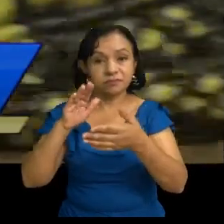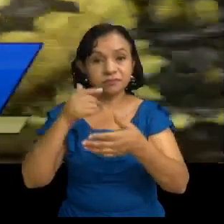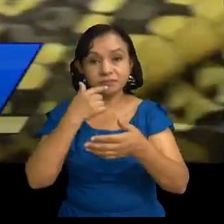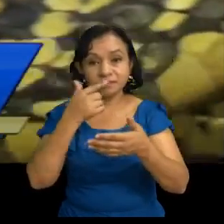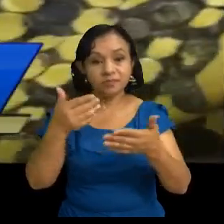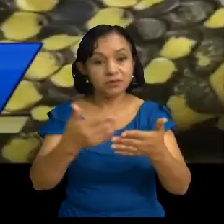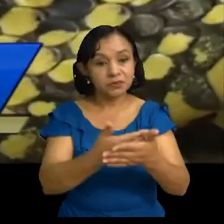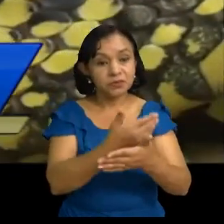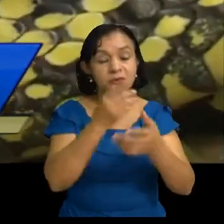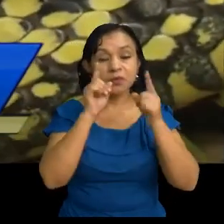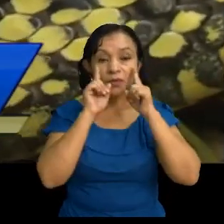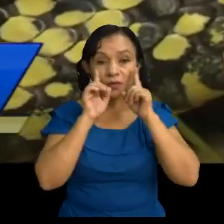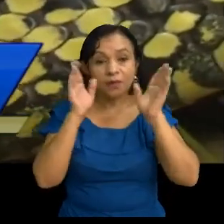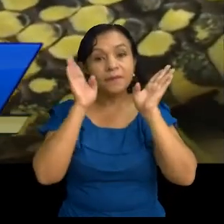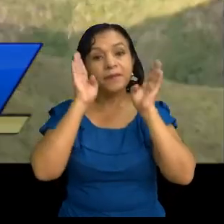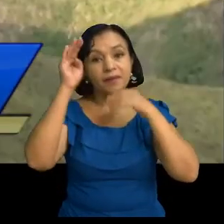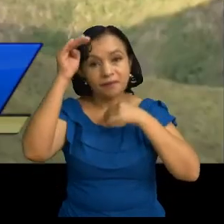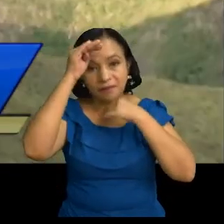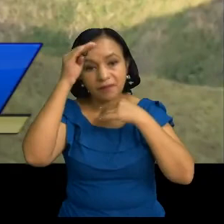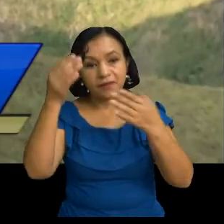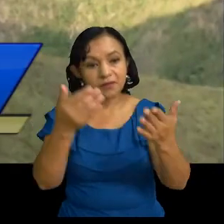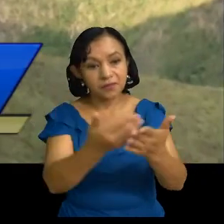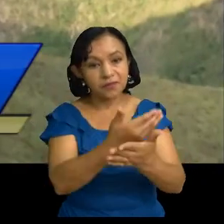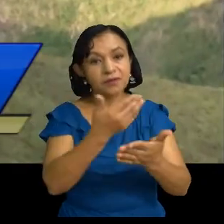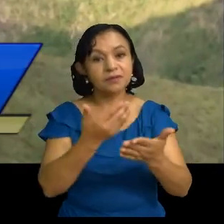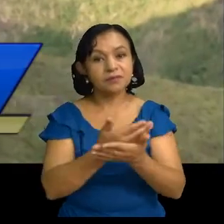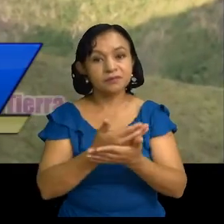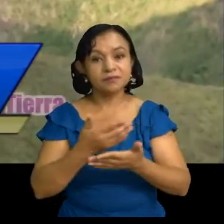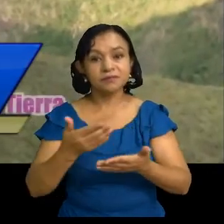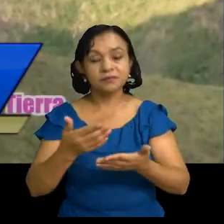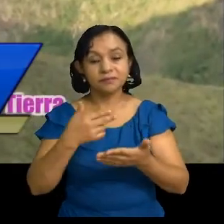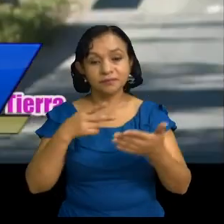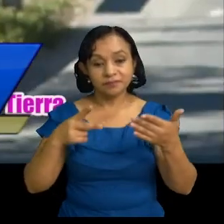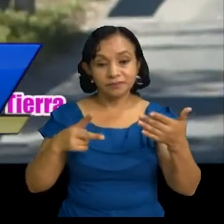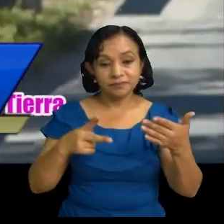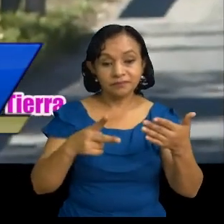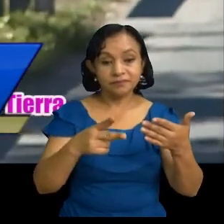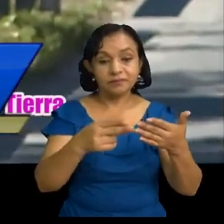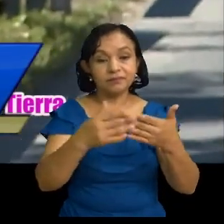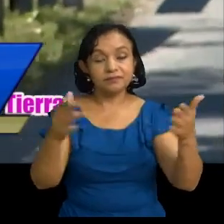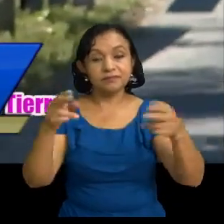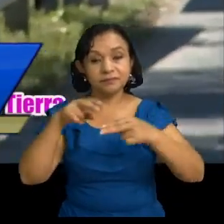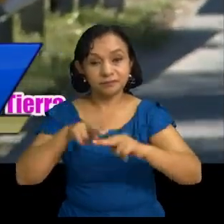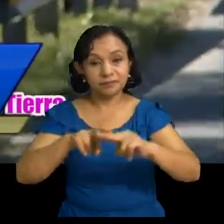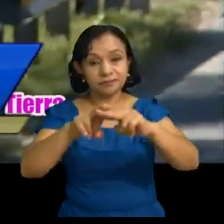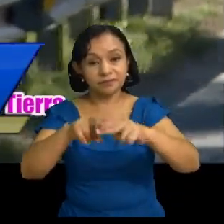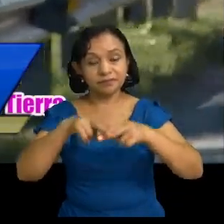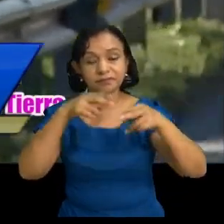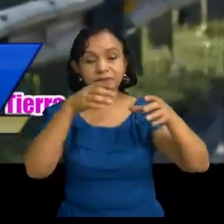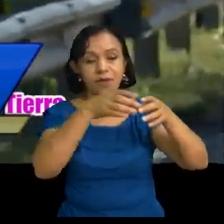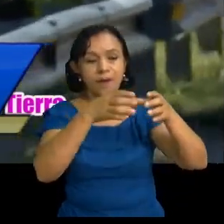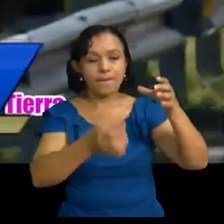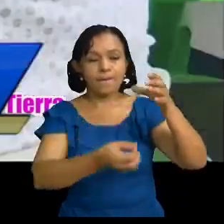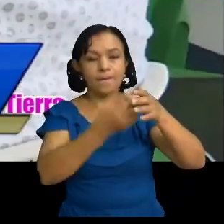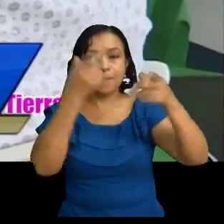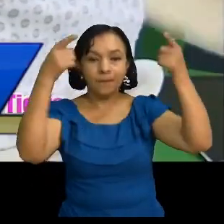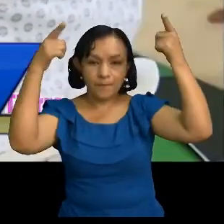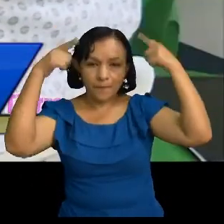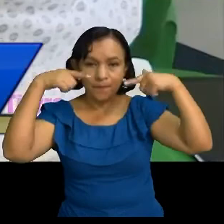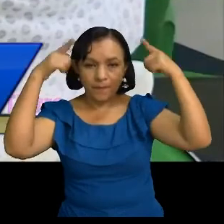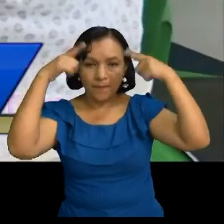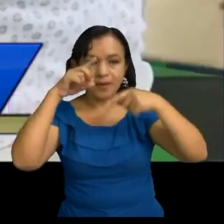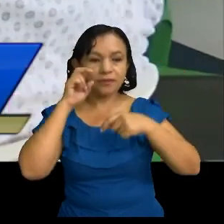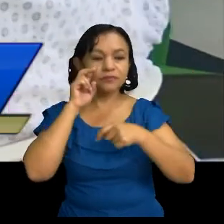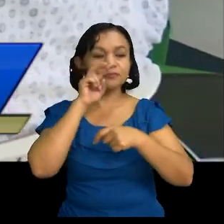una nueva reserva siempre tres privadas vamos a inaugurar inclusive en el parque nacional volcán masaya un nuevo